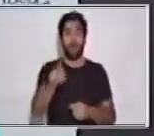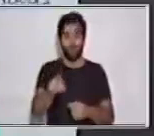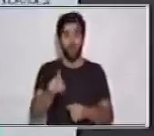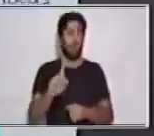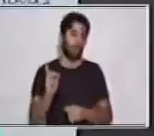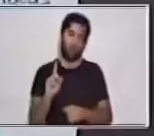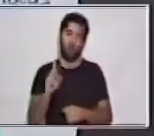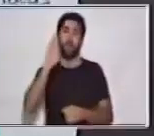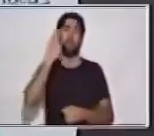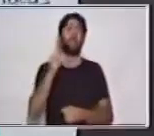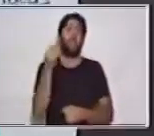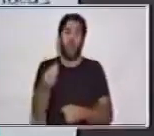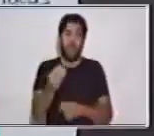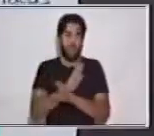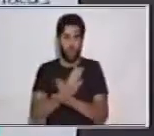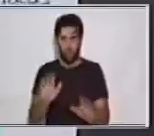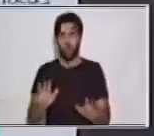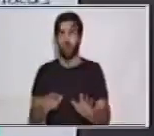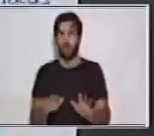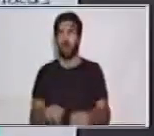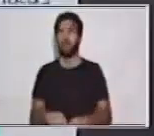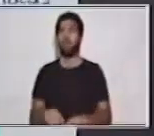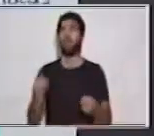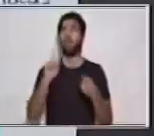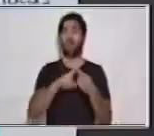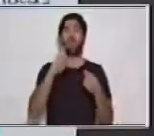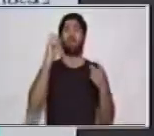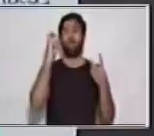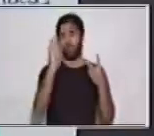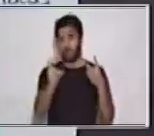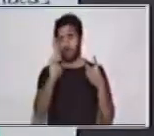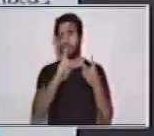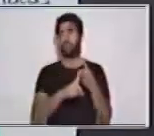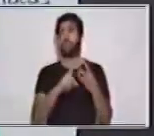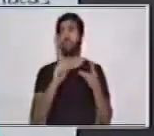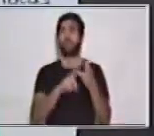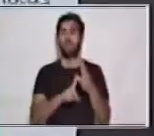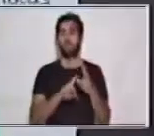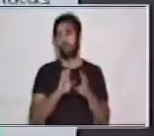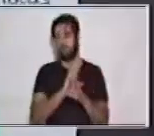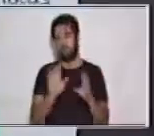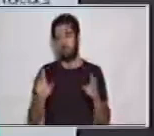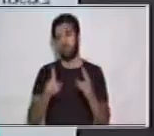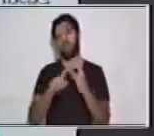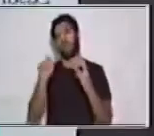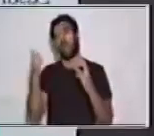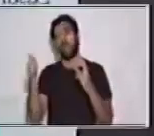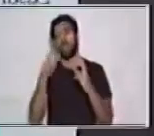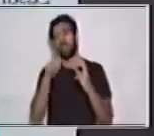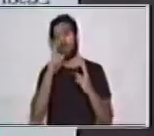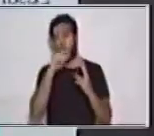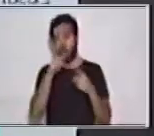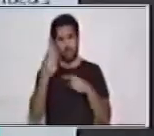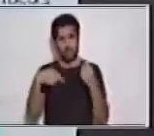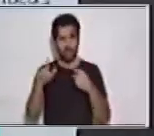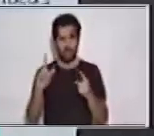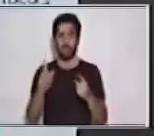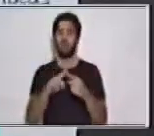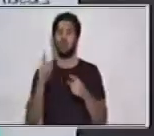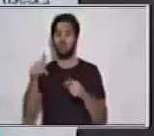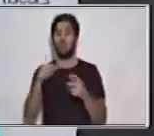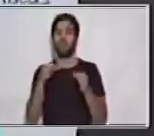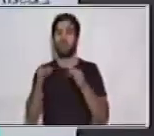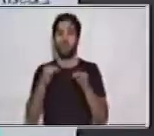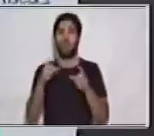porque. Por eso, dado que, ¿sí? Son palabras que me explican a mí la causa de alguna situación que